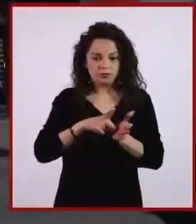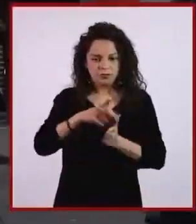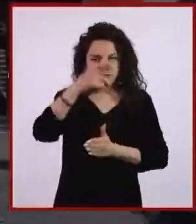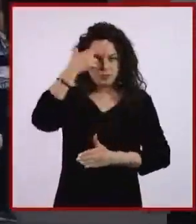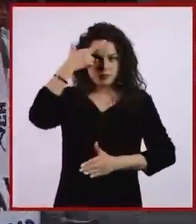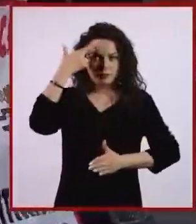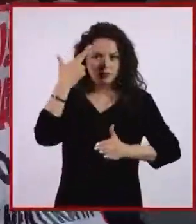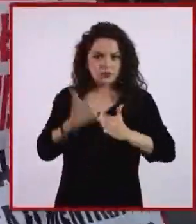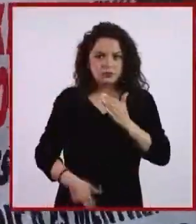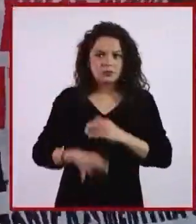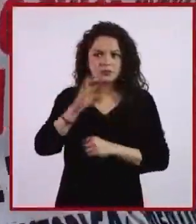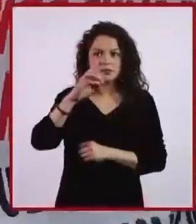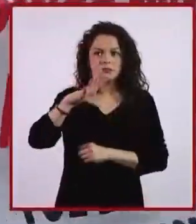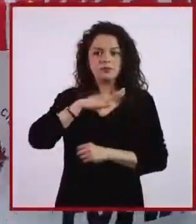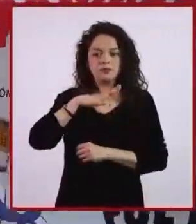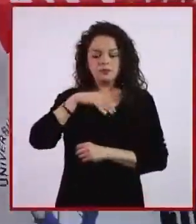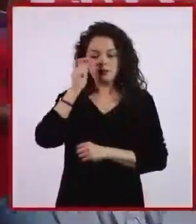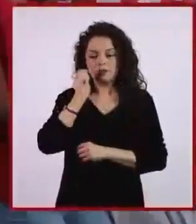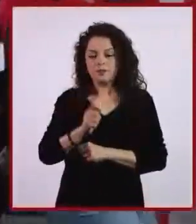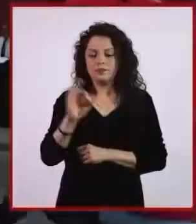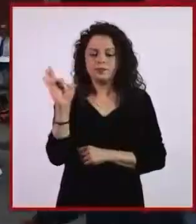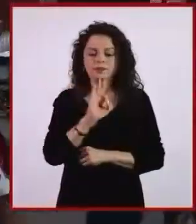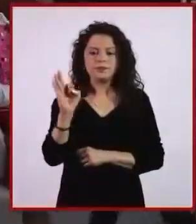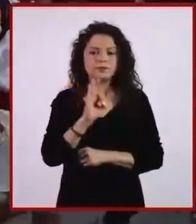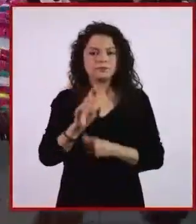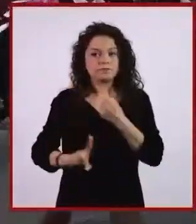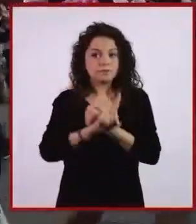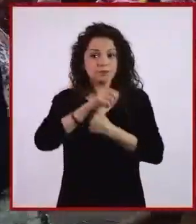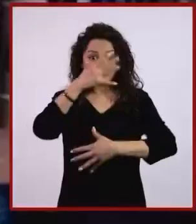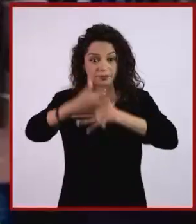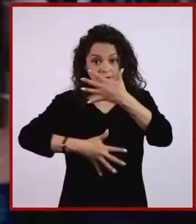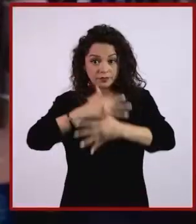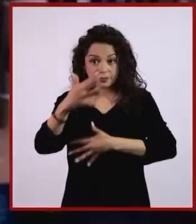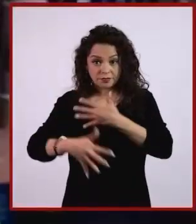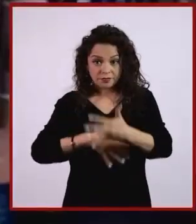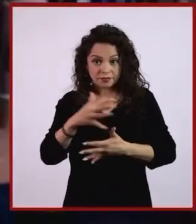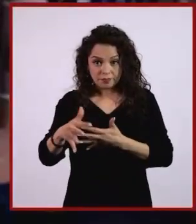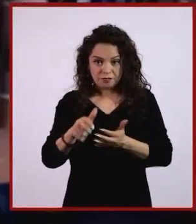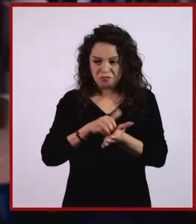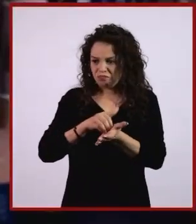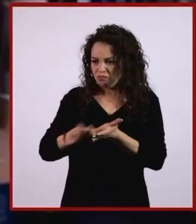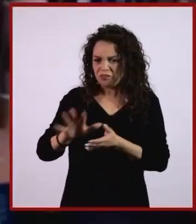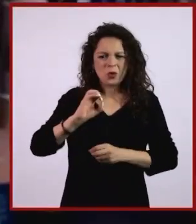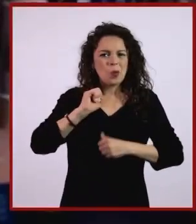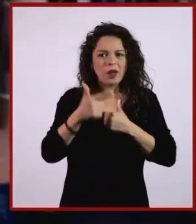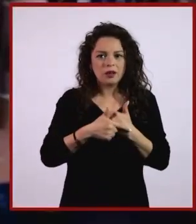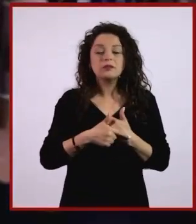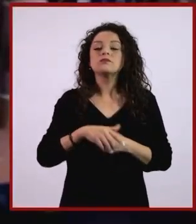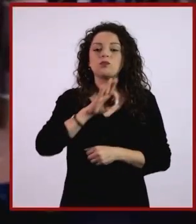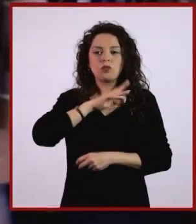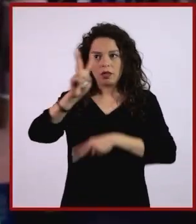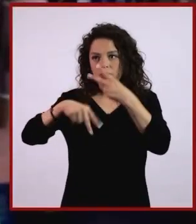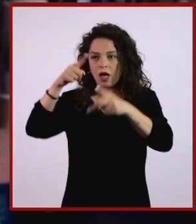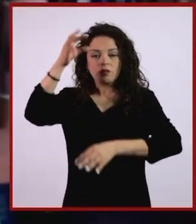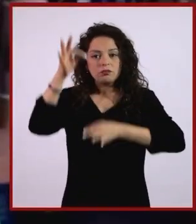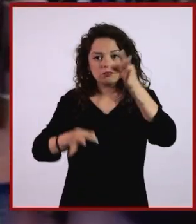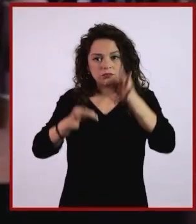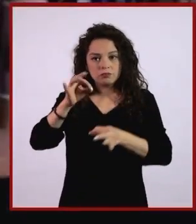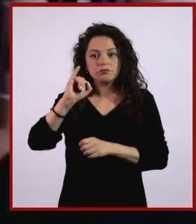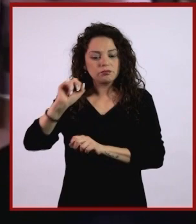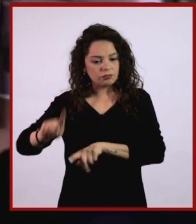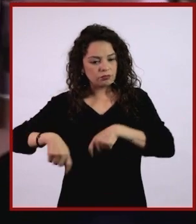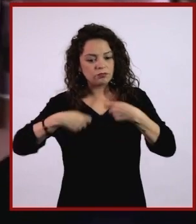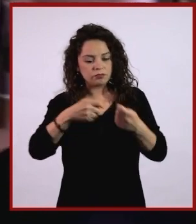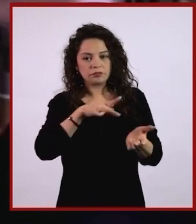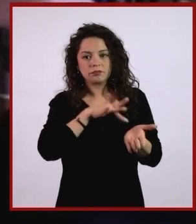derechos son atropellados, si sufren alguna violencia, si sufren algún despojo, pueden recurrir a los tribunales y los tribunales van a responder,